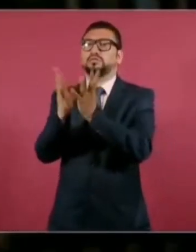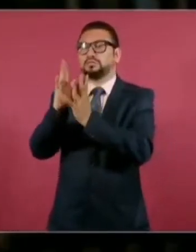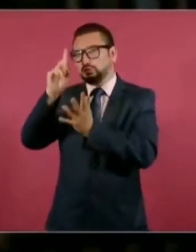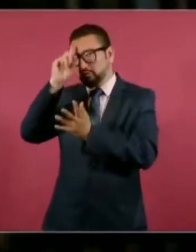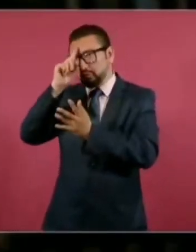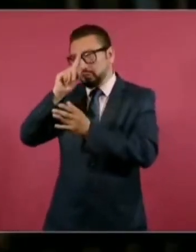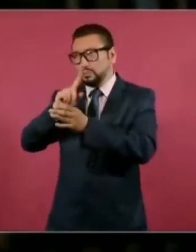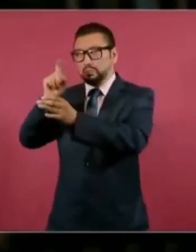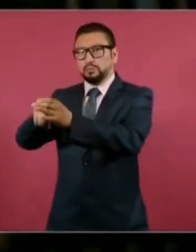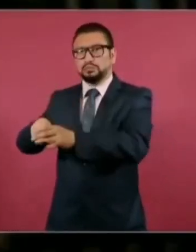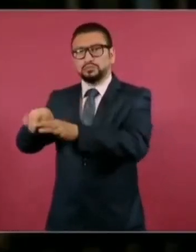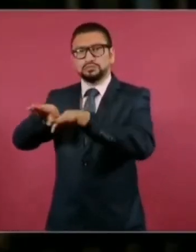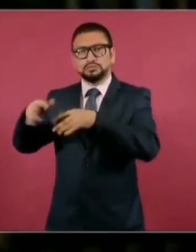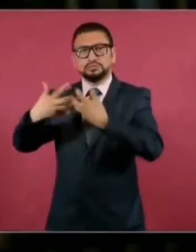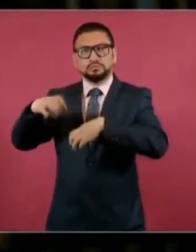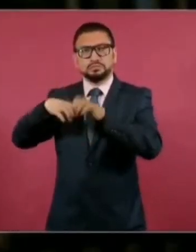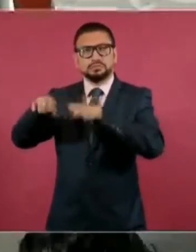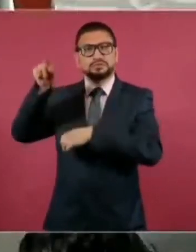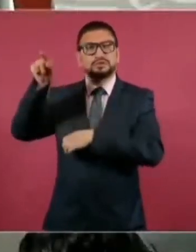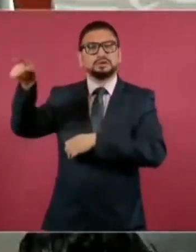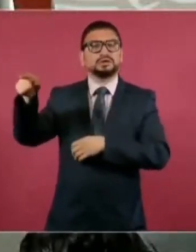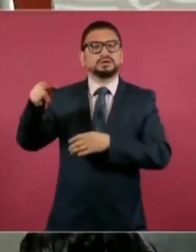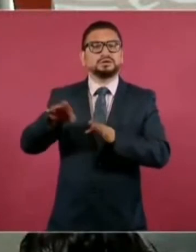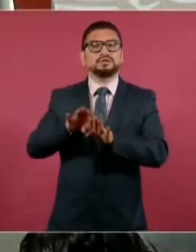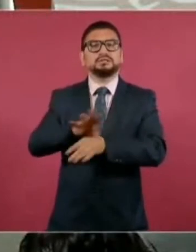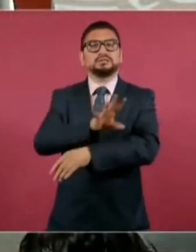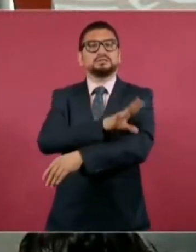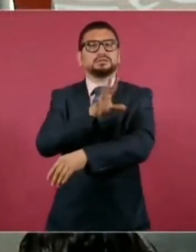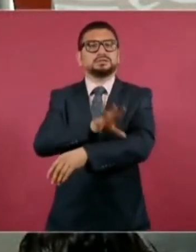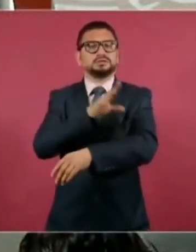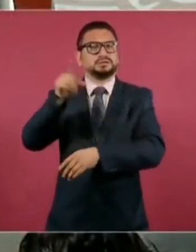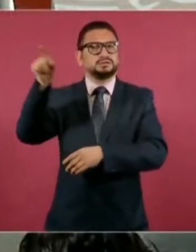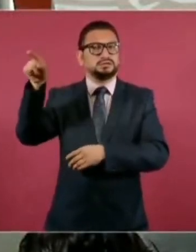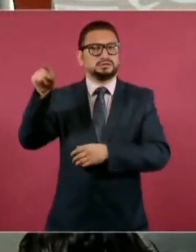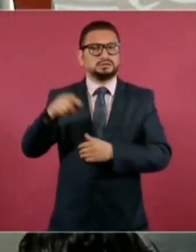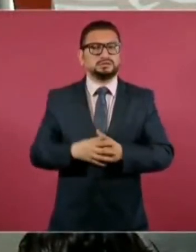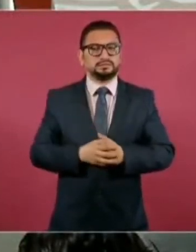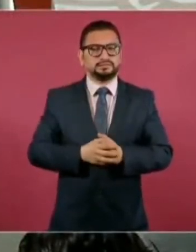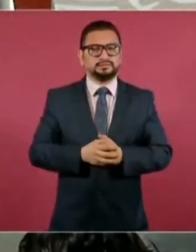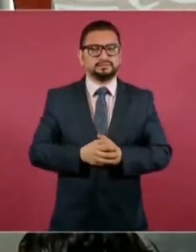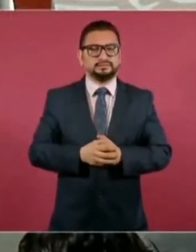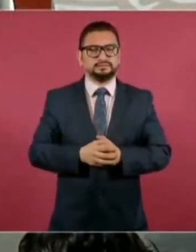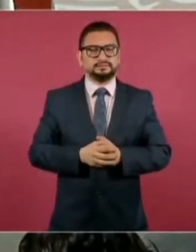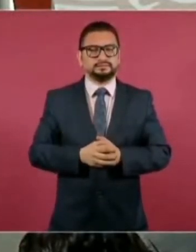empresa de la industria eléctrica,